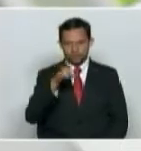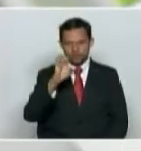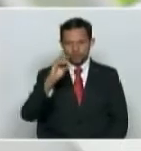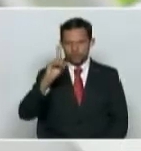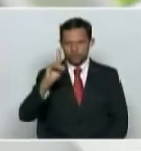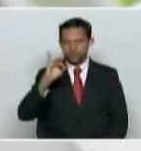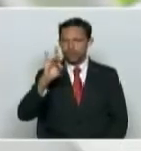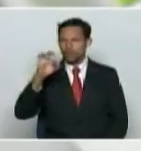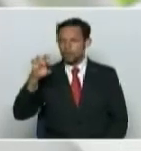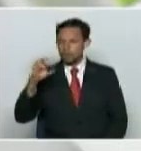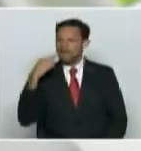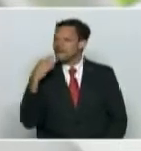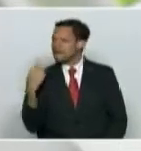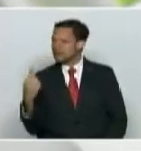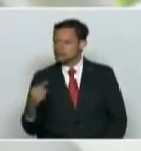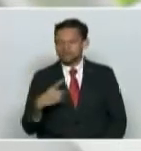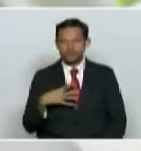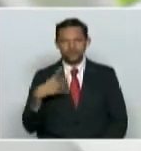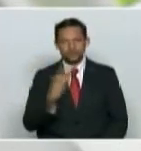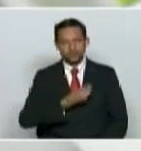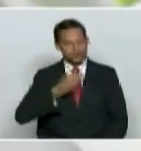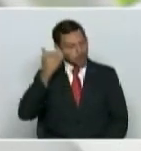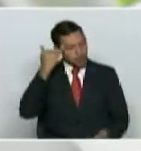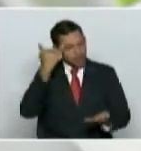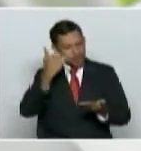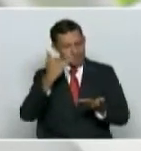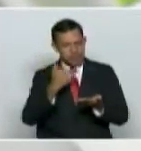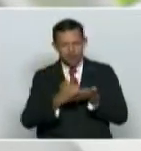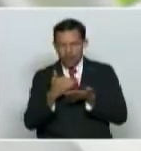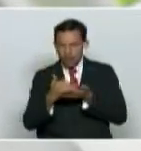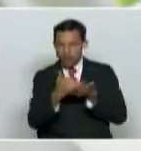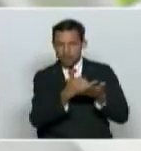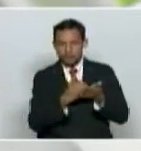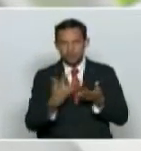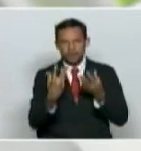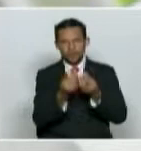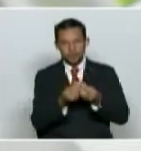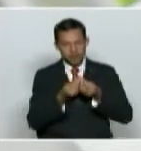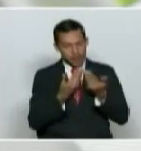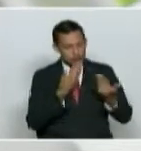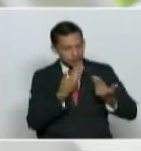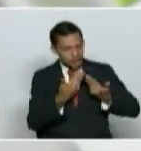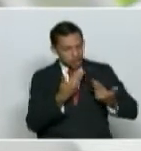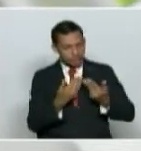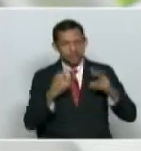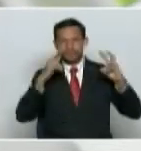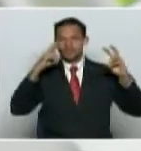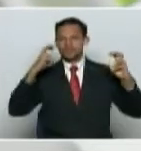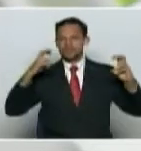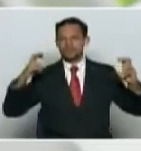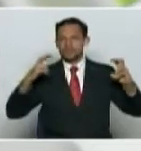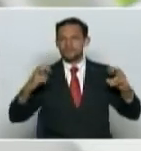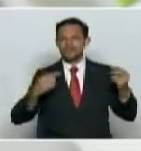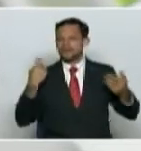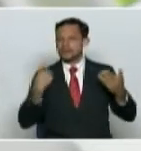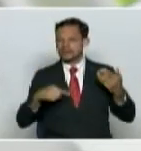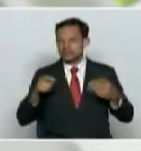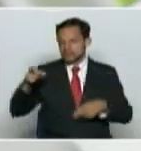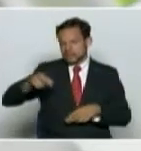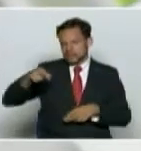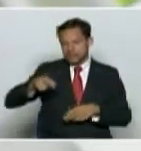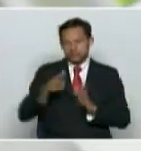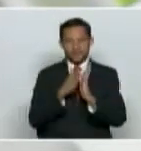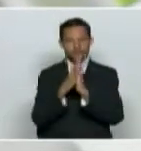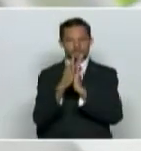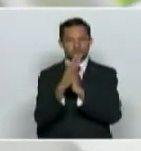del canal? Bueno, la conclusión se llegó gracias a lo que te contaba pues anteriormente, que es necesitamos